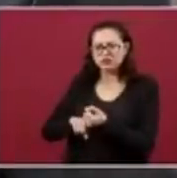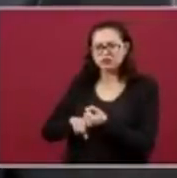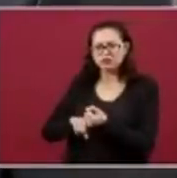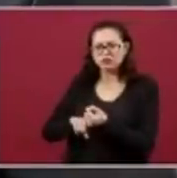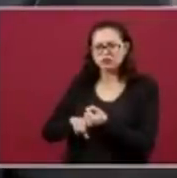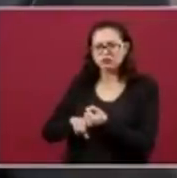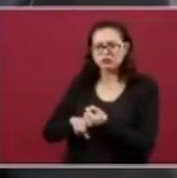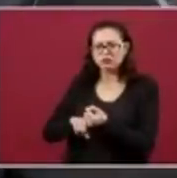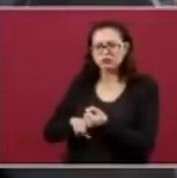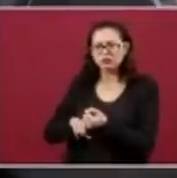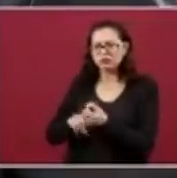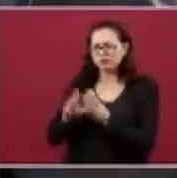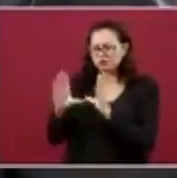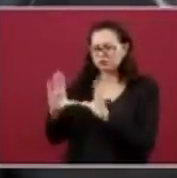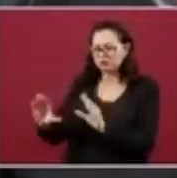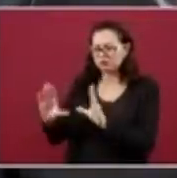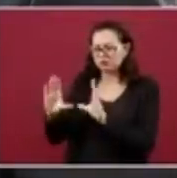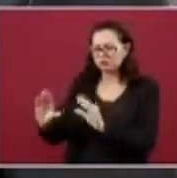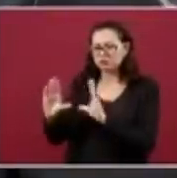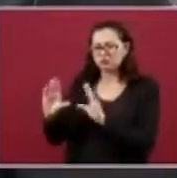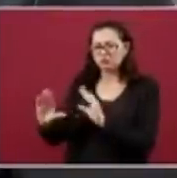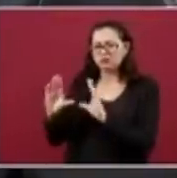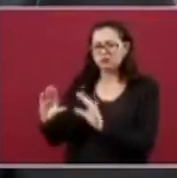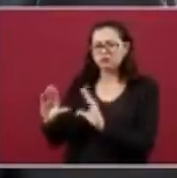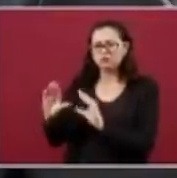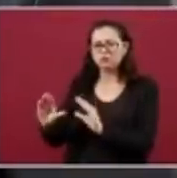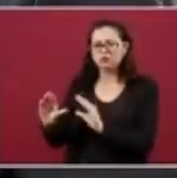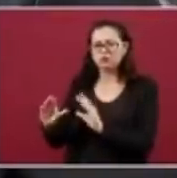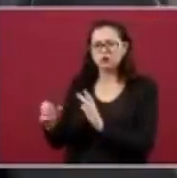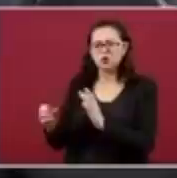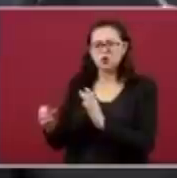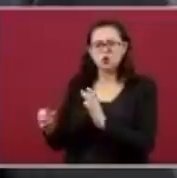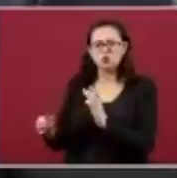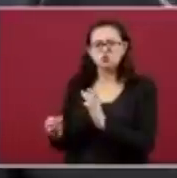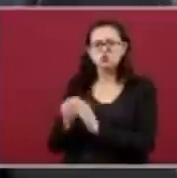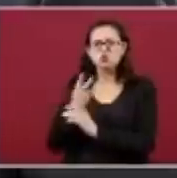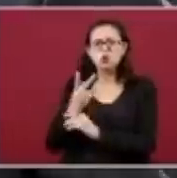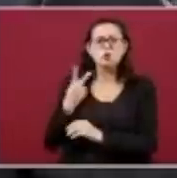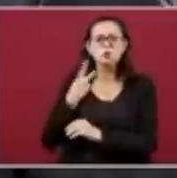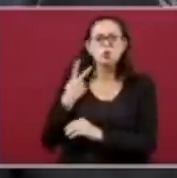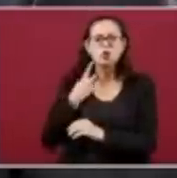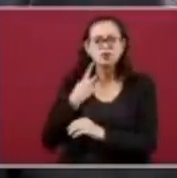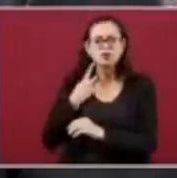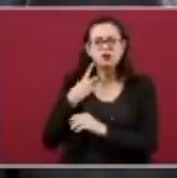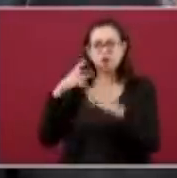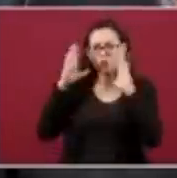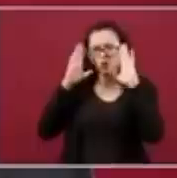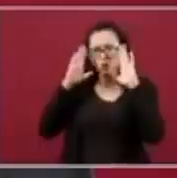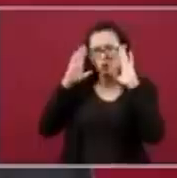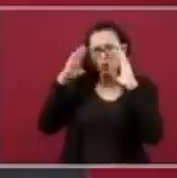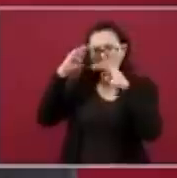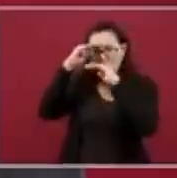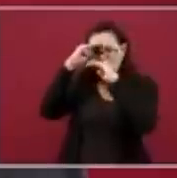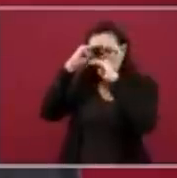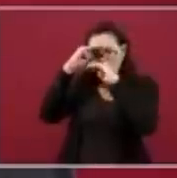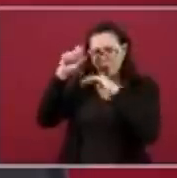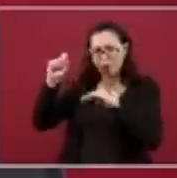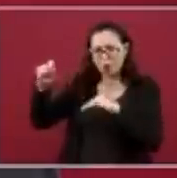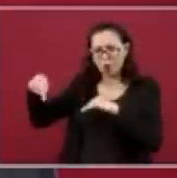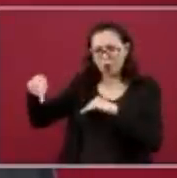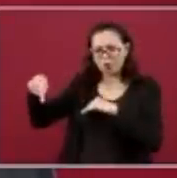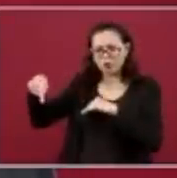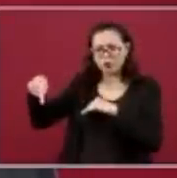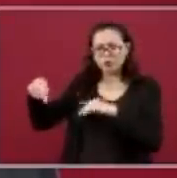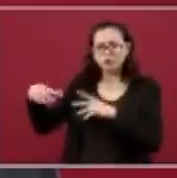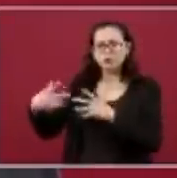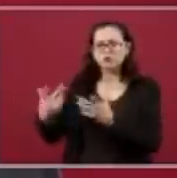a la nueva clase política conservadora del país, porque ese es el problema que